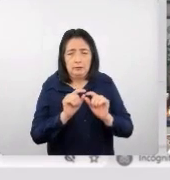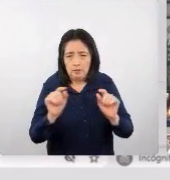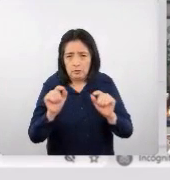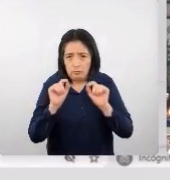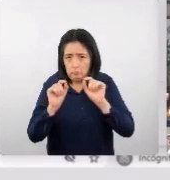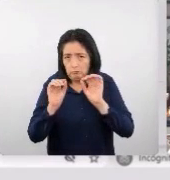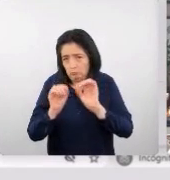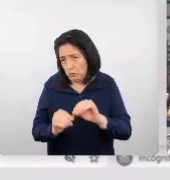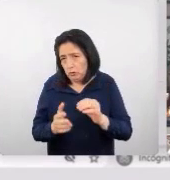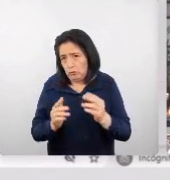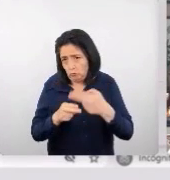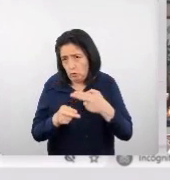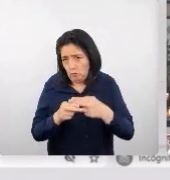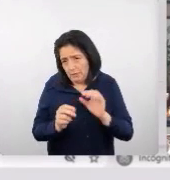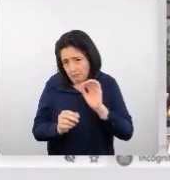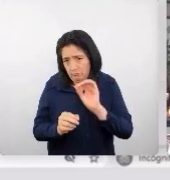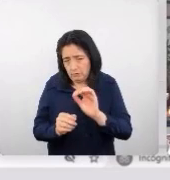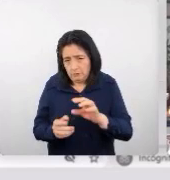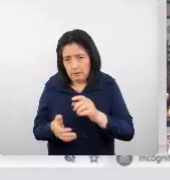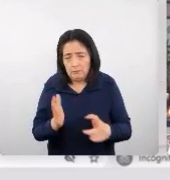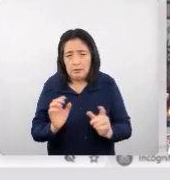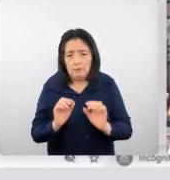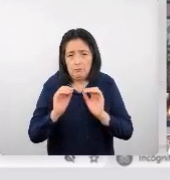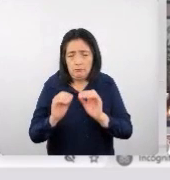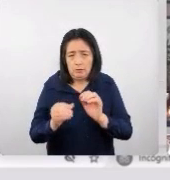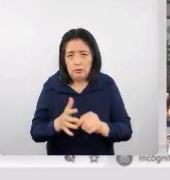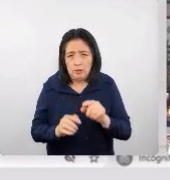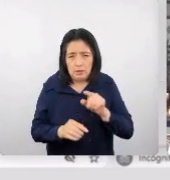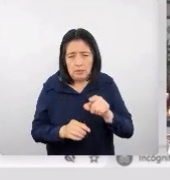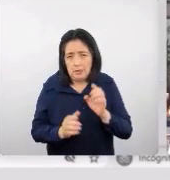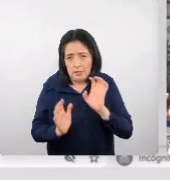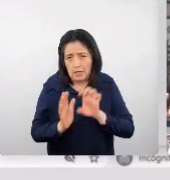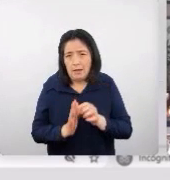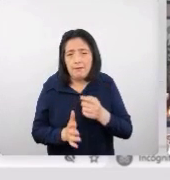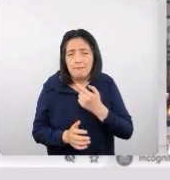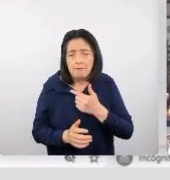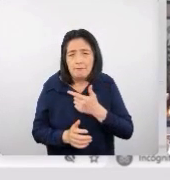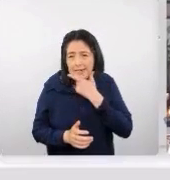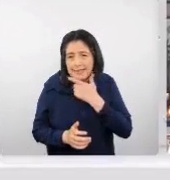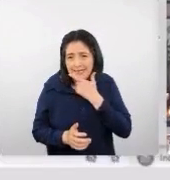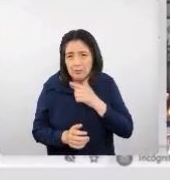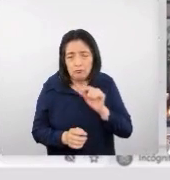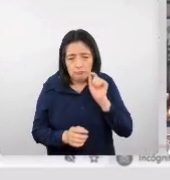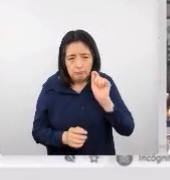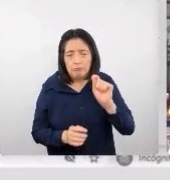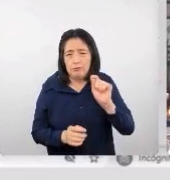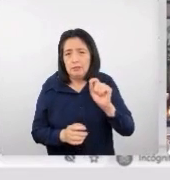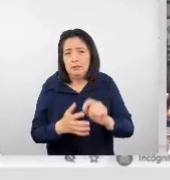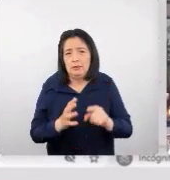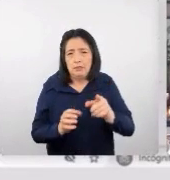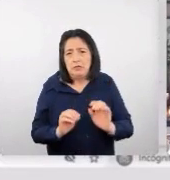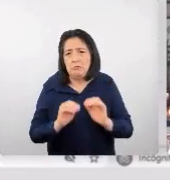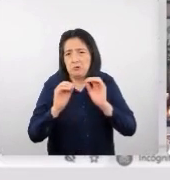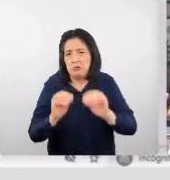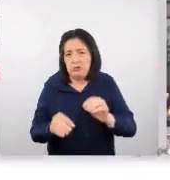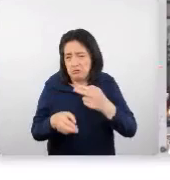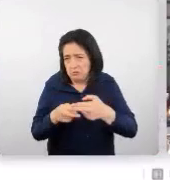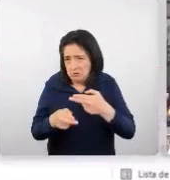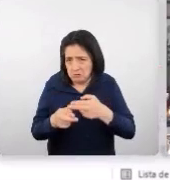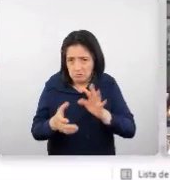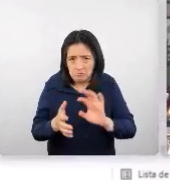registrar, ¿sí? Van a colocar en el botón, en este caso amarillo, registrarse, colocar los datos